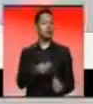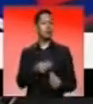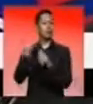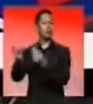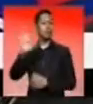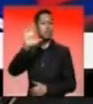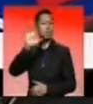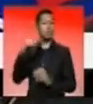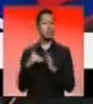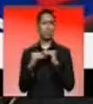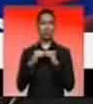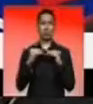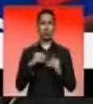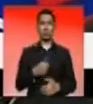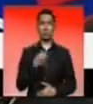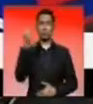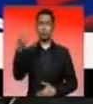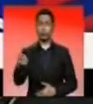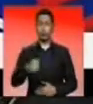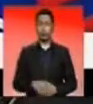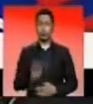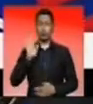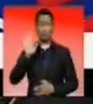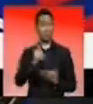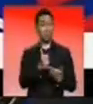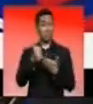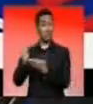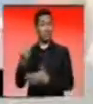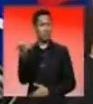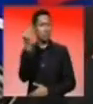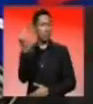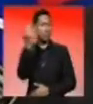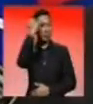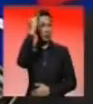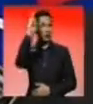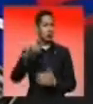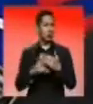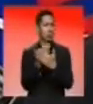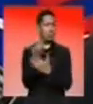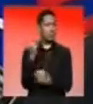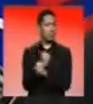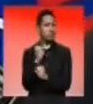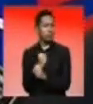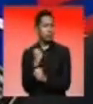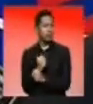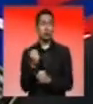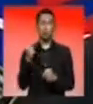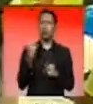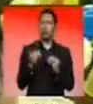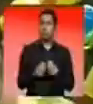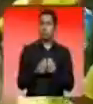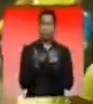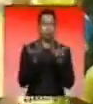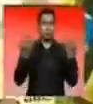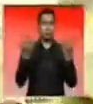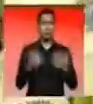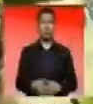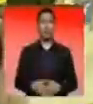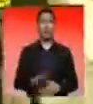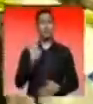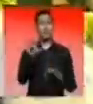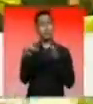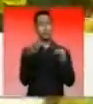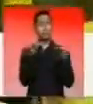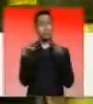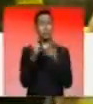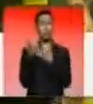15.000 dólares. Entonces, este crédito ayudará a los jóvenes a que hagan emprendimientos y que permita la multiplicación del trabajo en el Ecuador. Con esto explicó